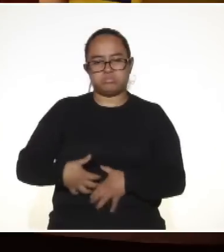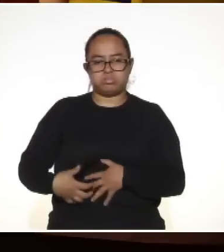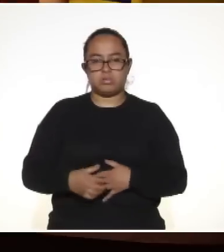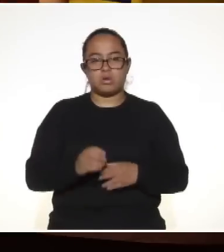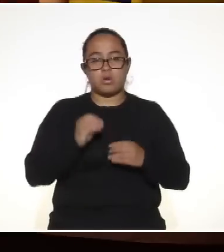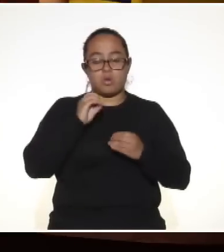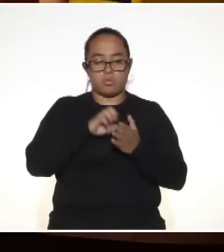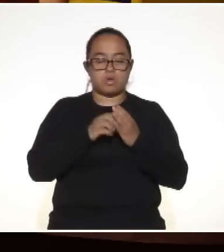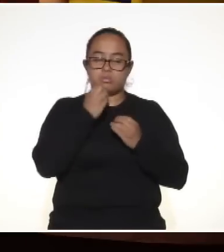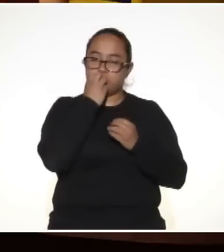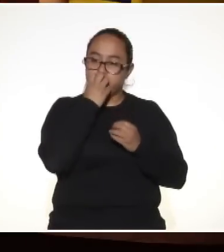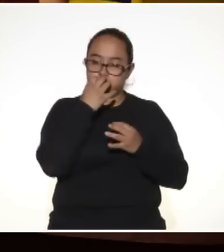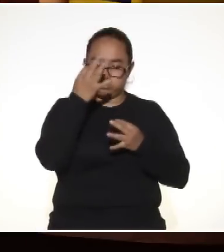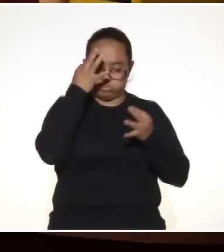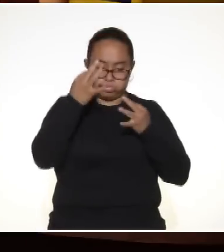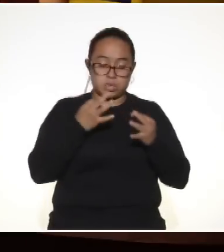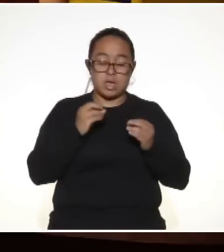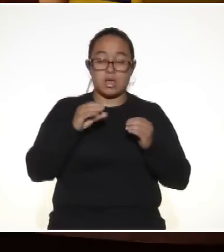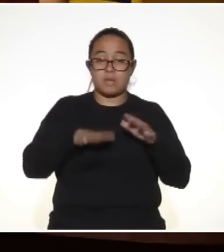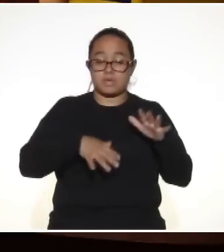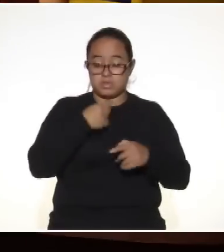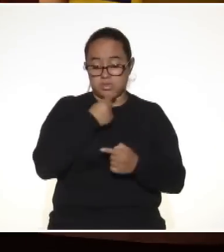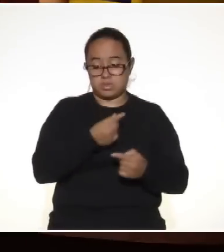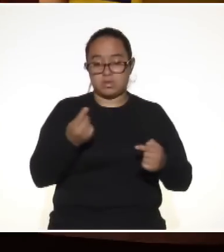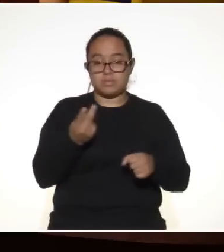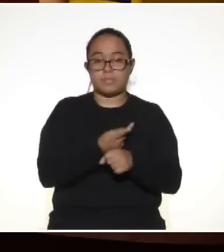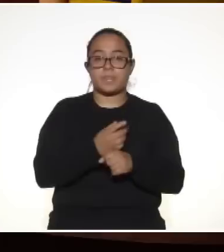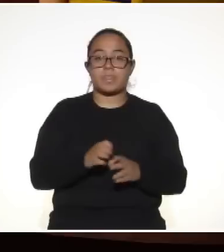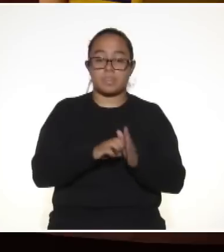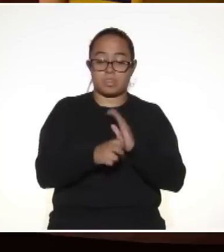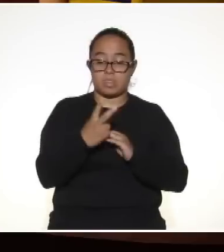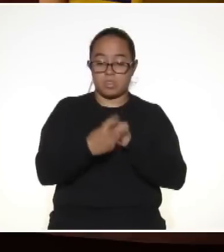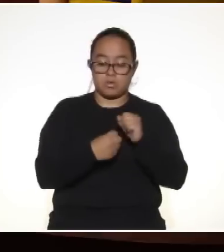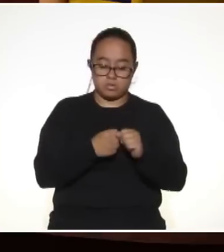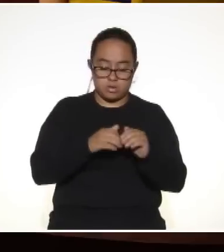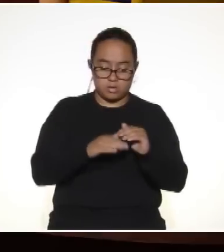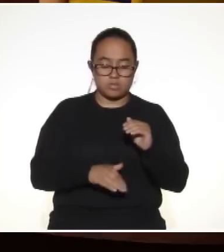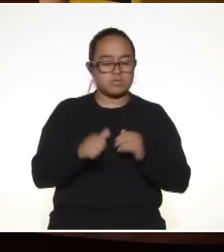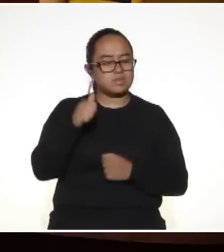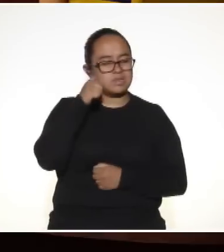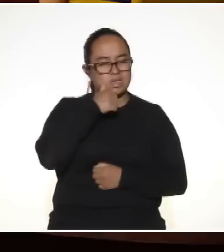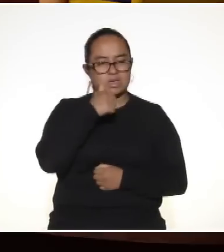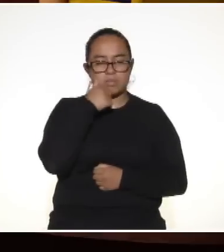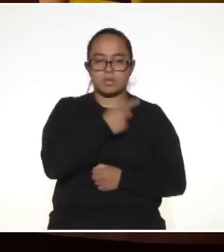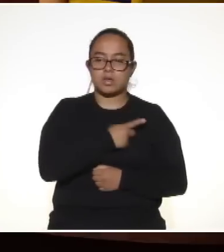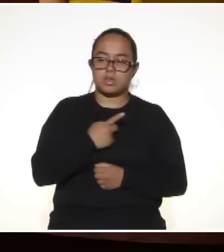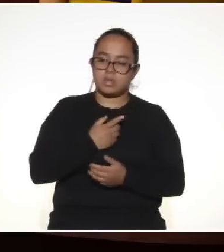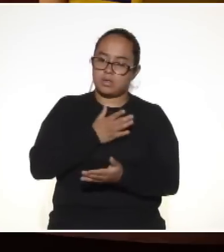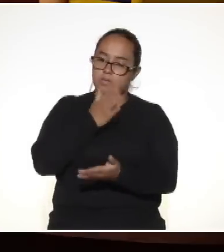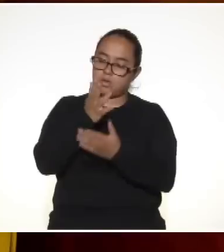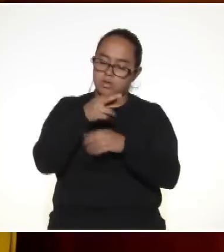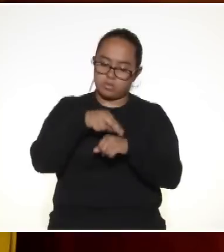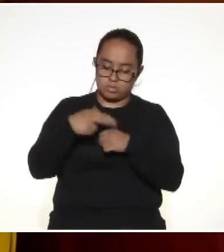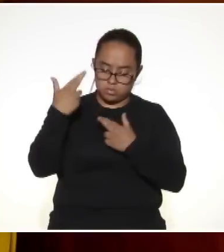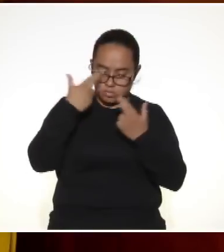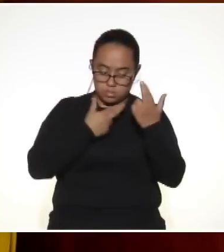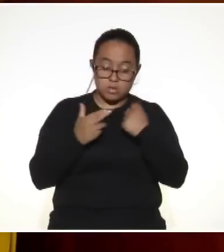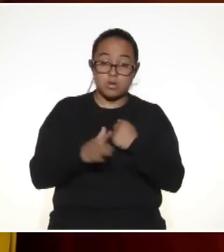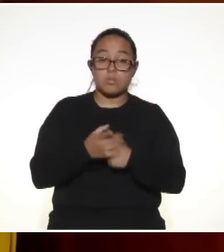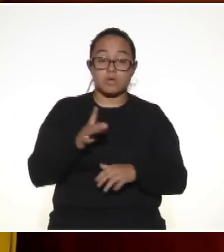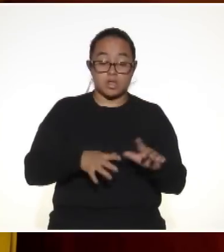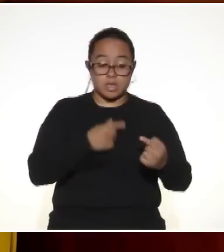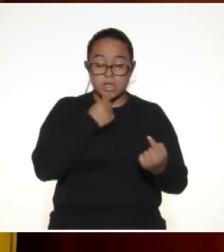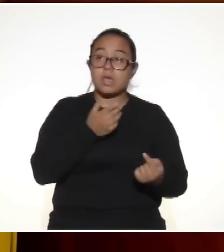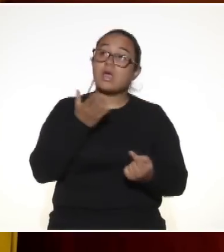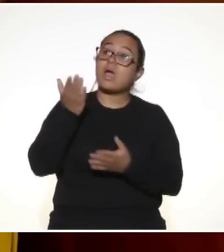todo, se te hincha la boca. A los niños les pasa frecuentemente. Y en niños menores de 2 años siempre acudir al que los valoren, porque los niños no pueden